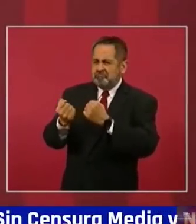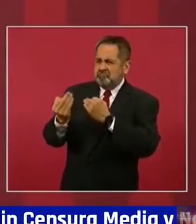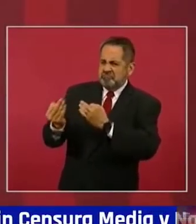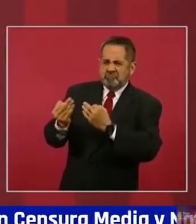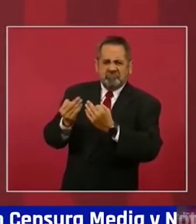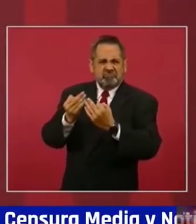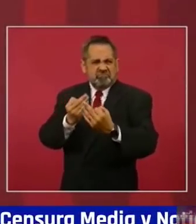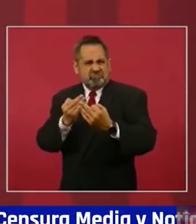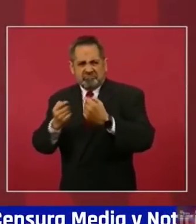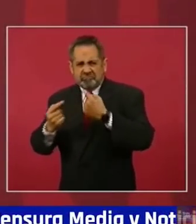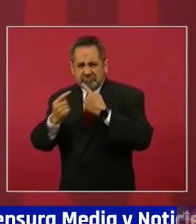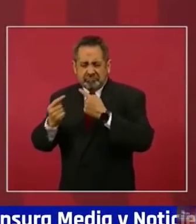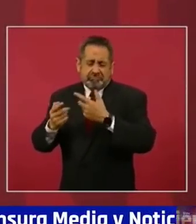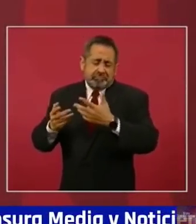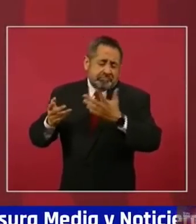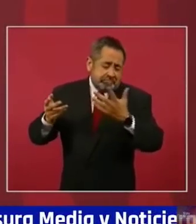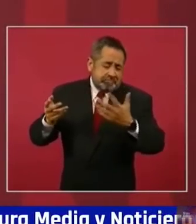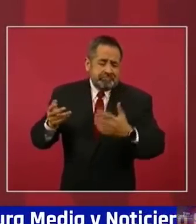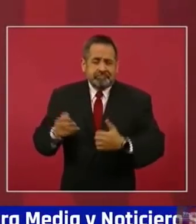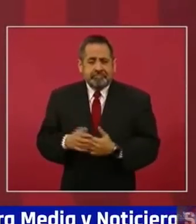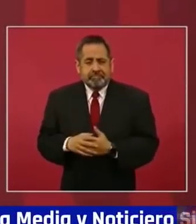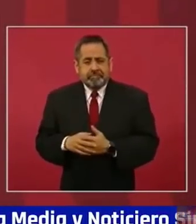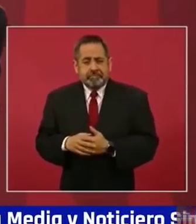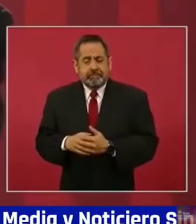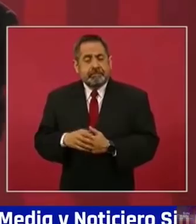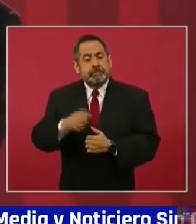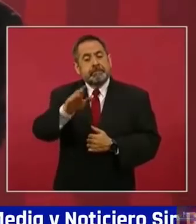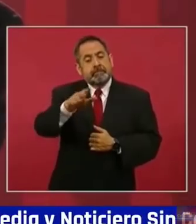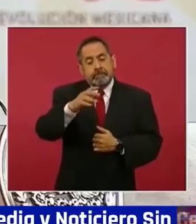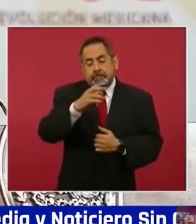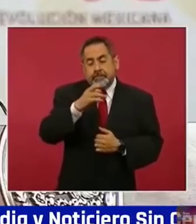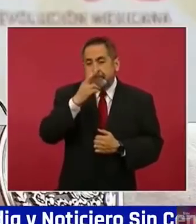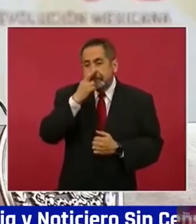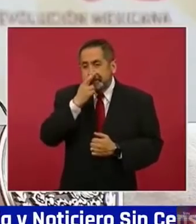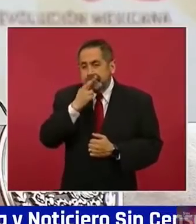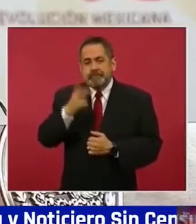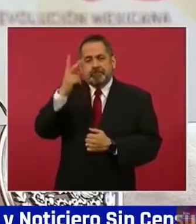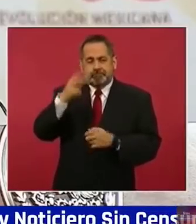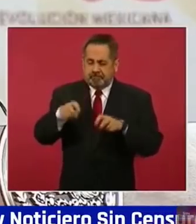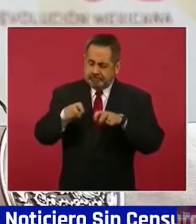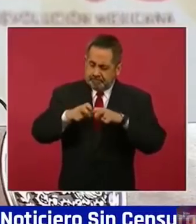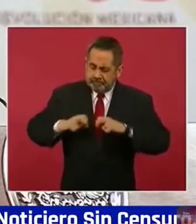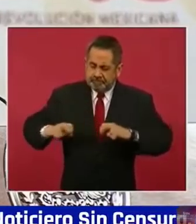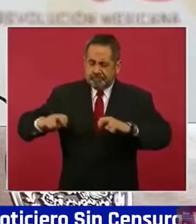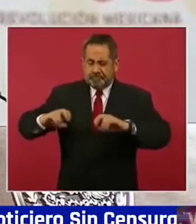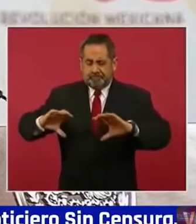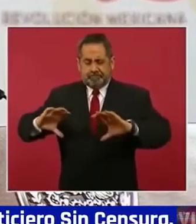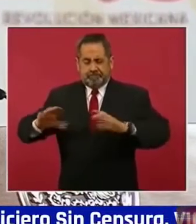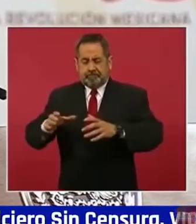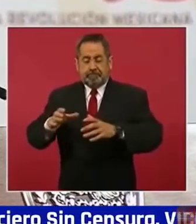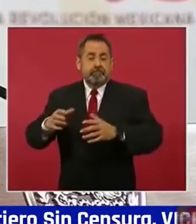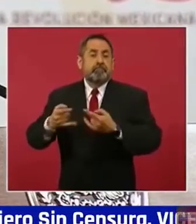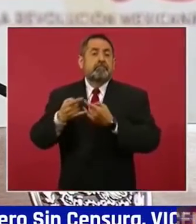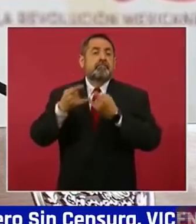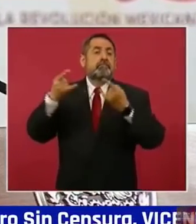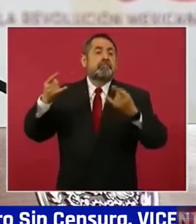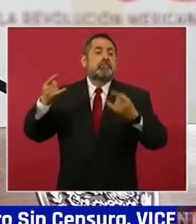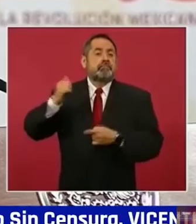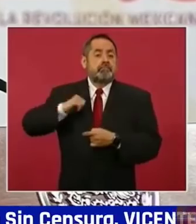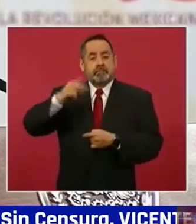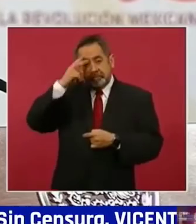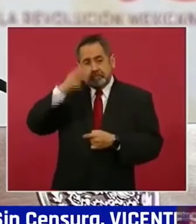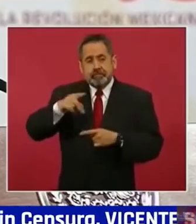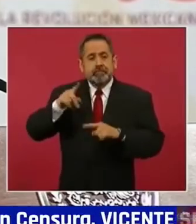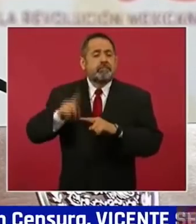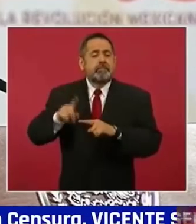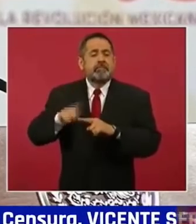servidores públicos. El mejor gabinete que ha habido en la historia de México fue